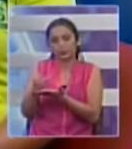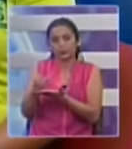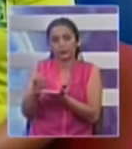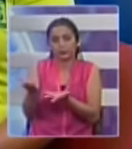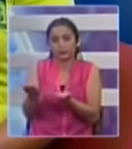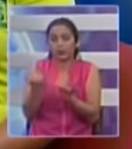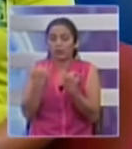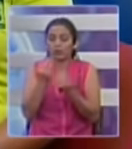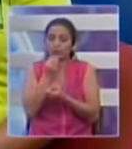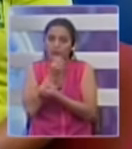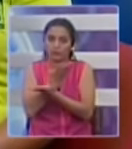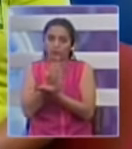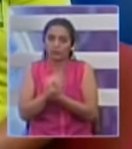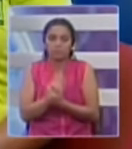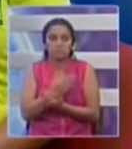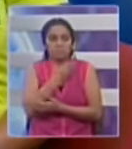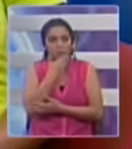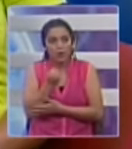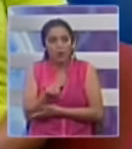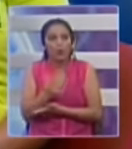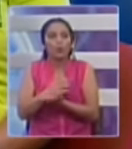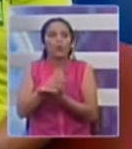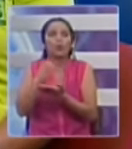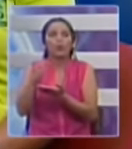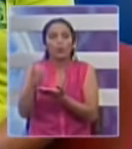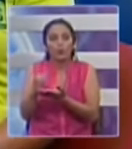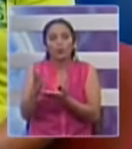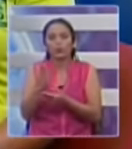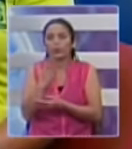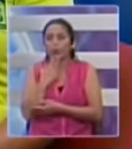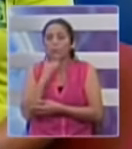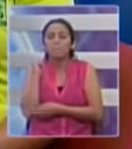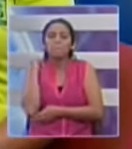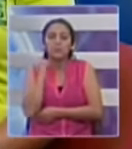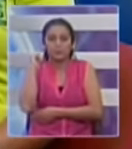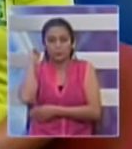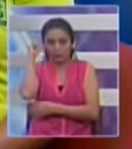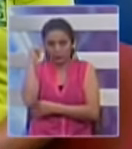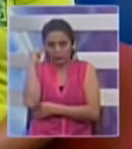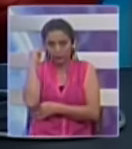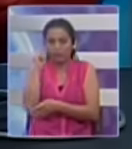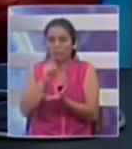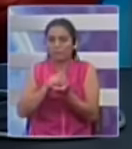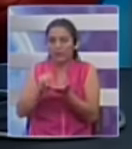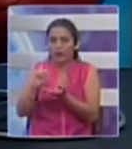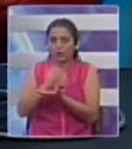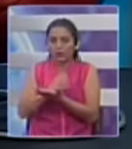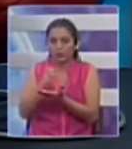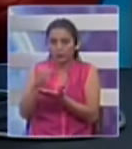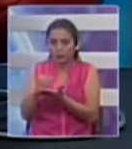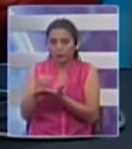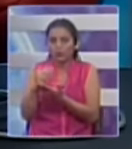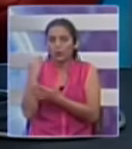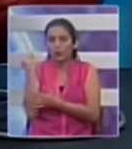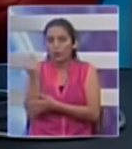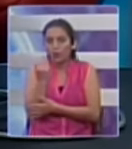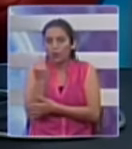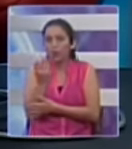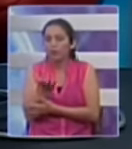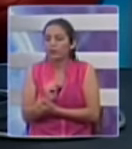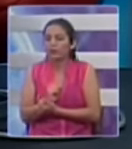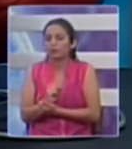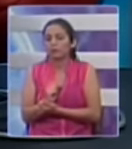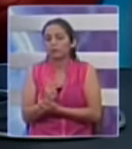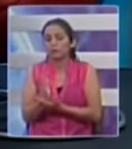que el preuniversitario pueda ser financiado por el Estado, para que estos jóvenes, a pesar de que tienen tres oportunidades,